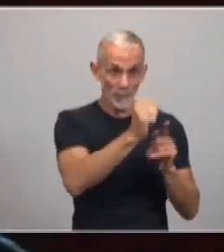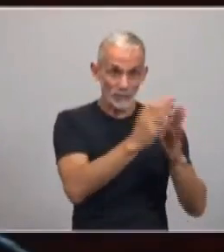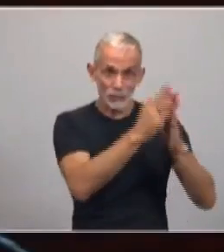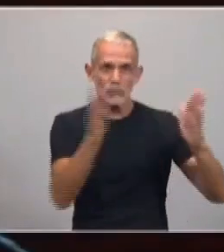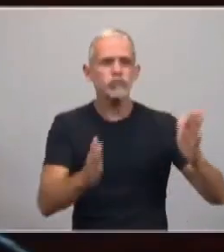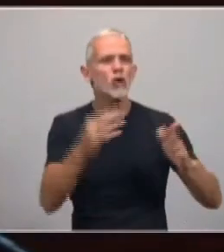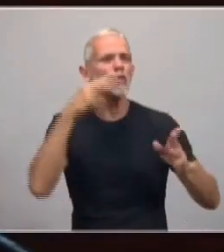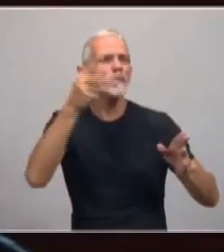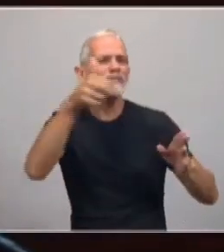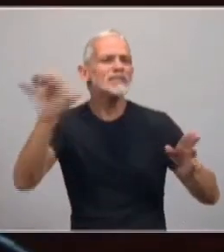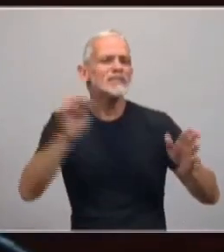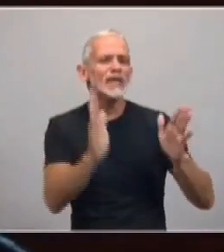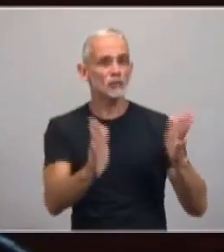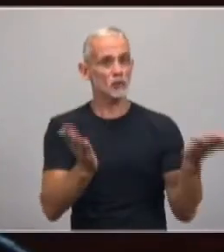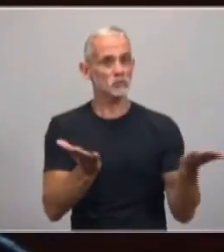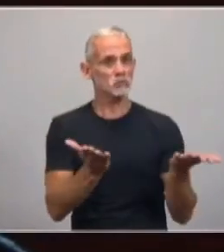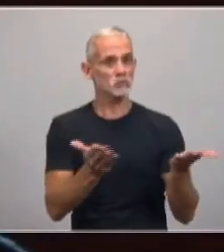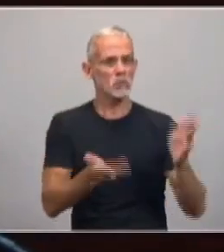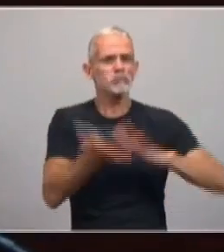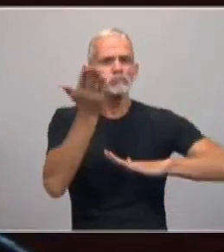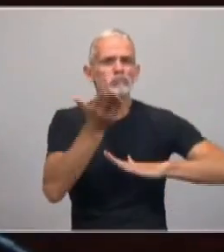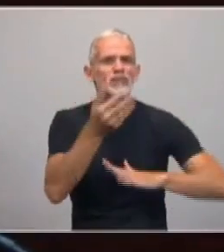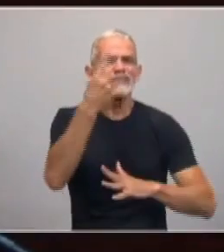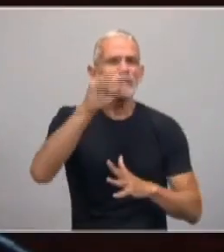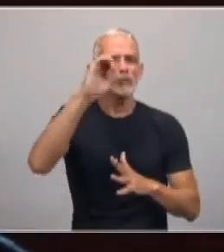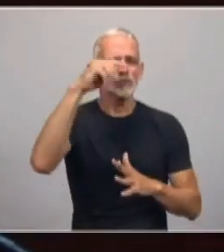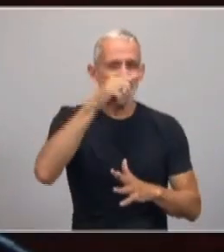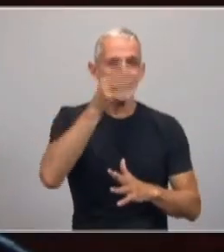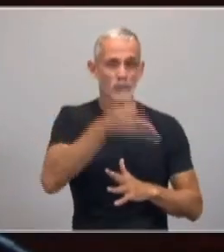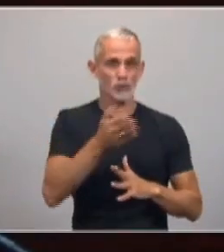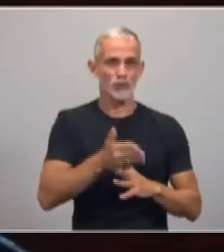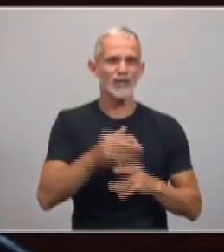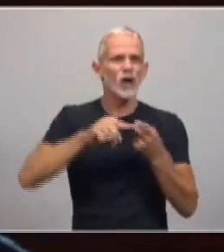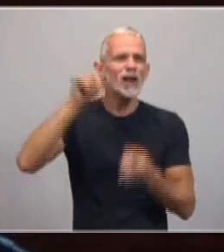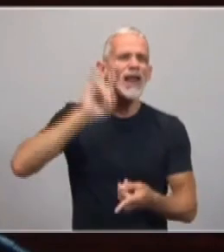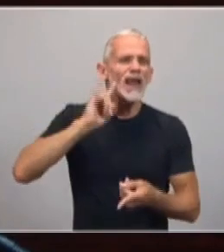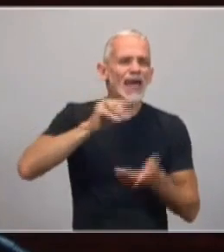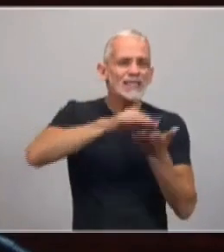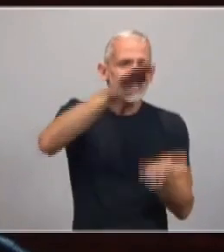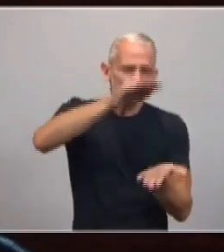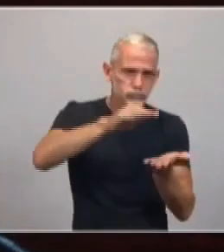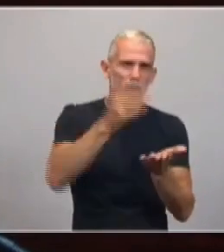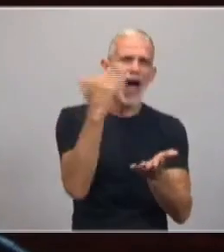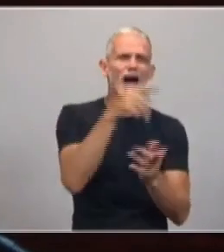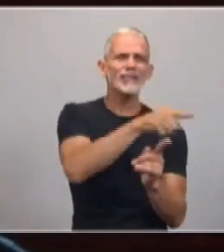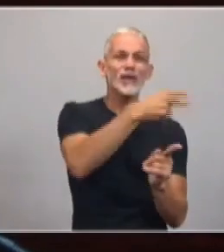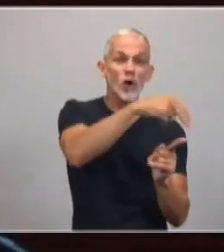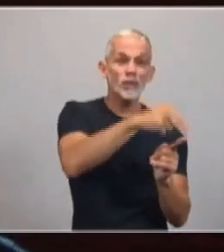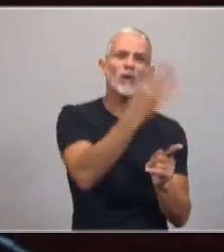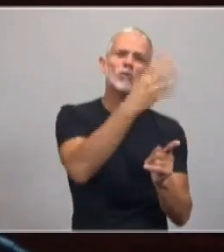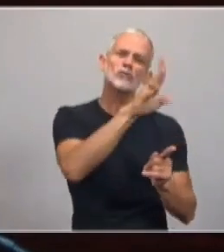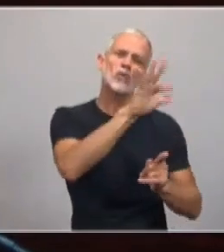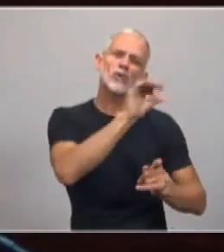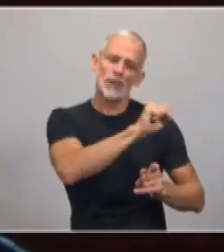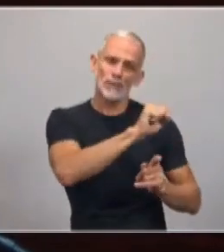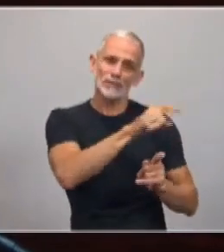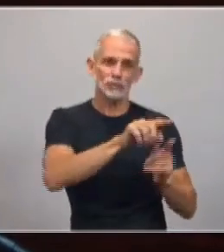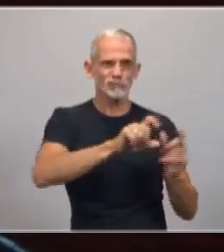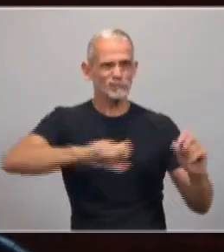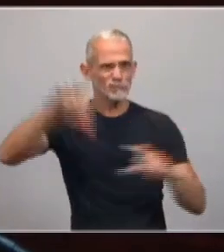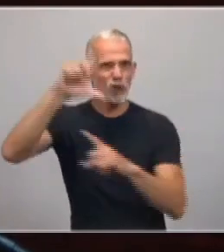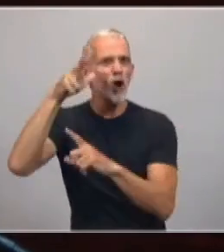a 2.600, creció un 107%. El litro de leche pasó de estar 450 pesos